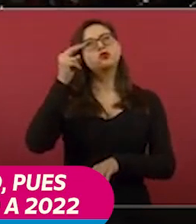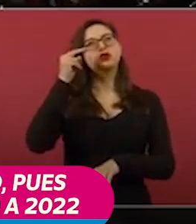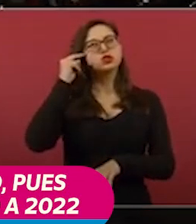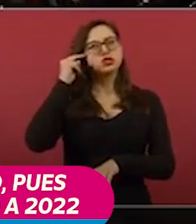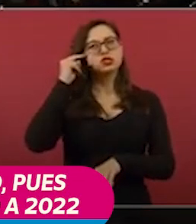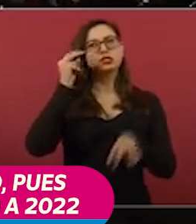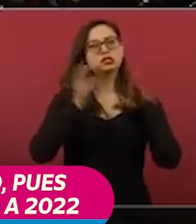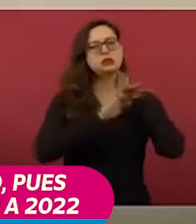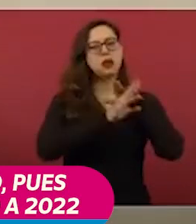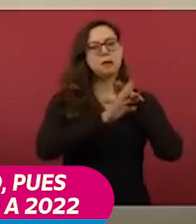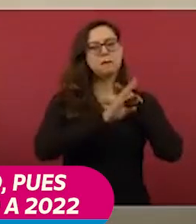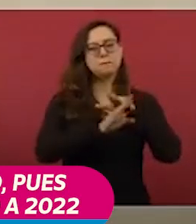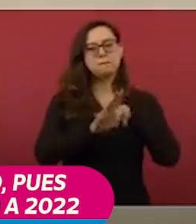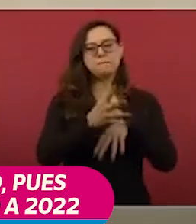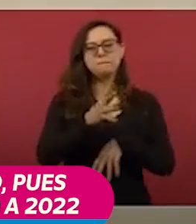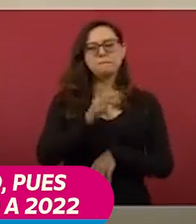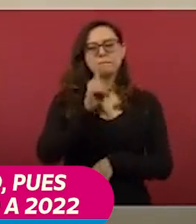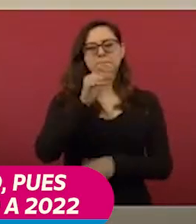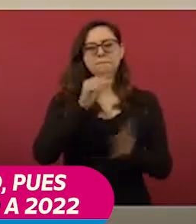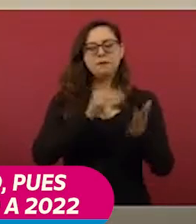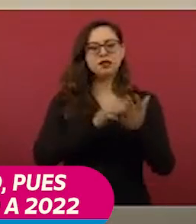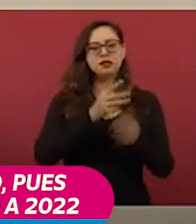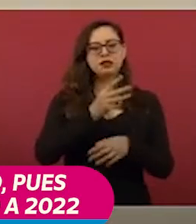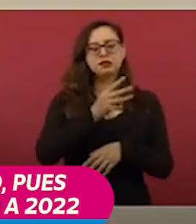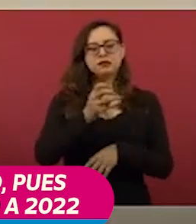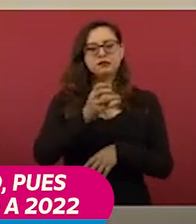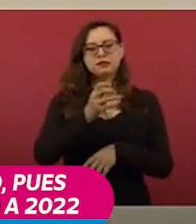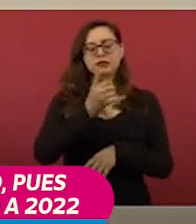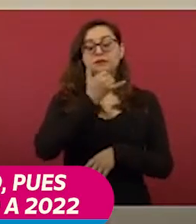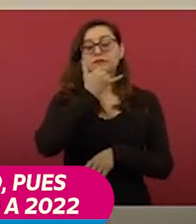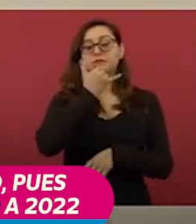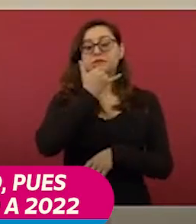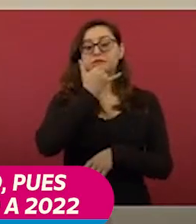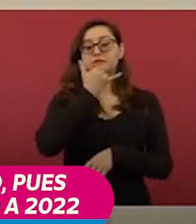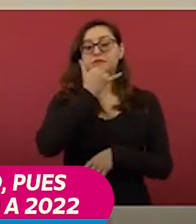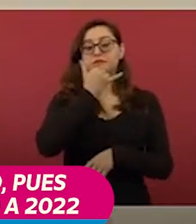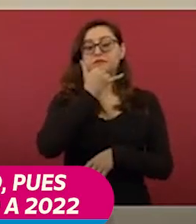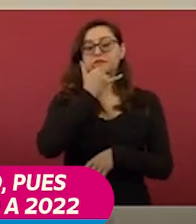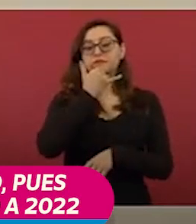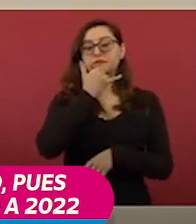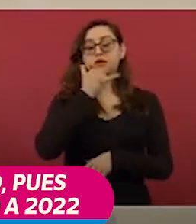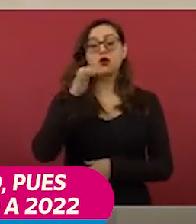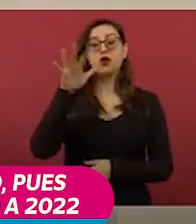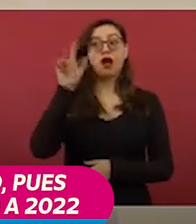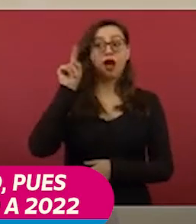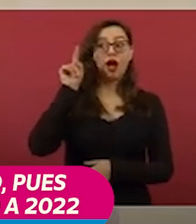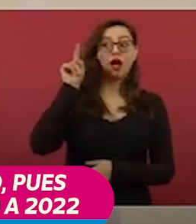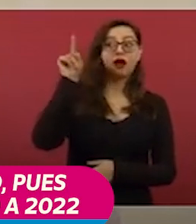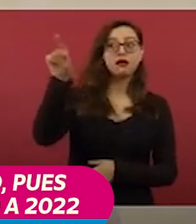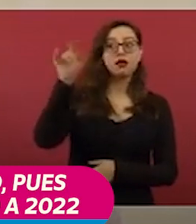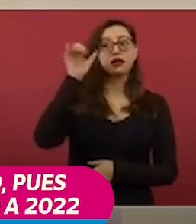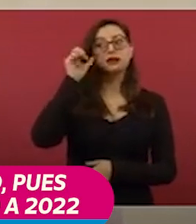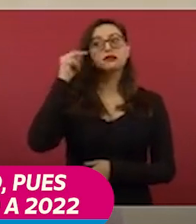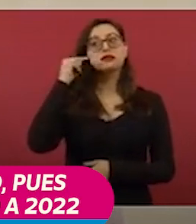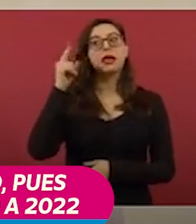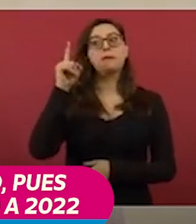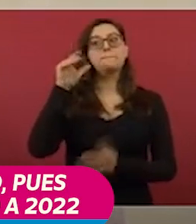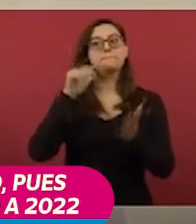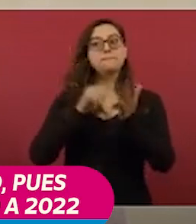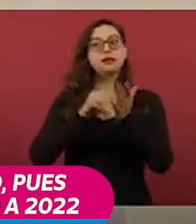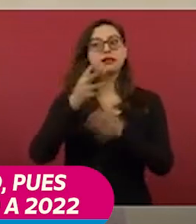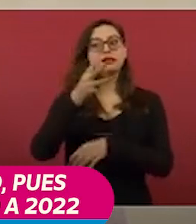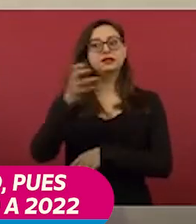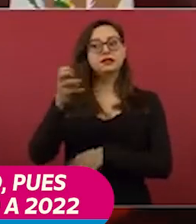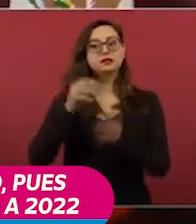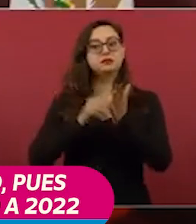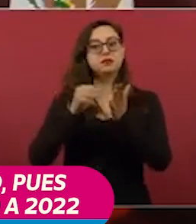1.300, 1.400 millones de habitantes. La China ya, India ya va